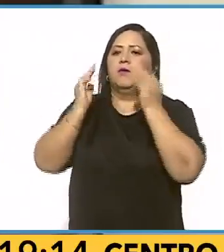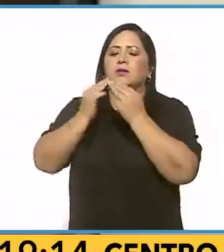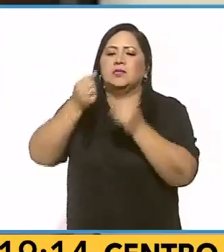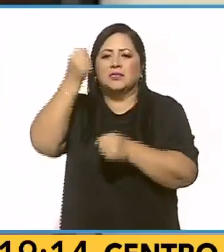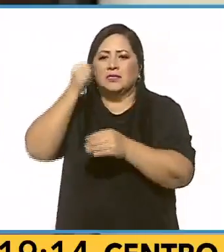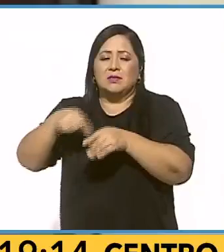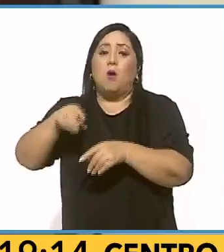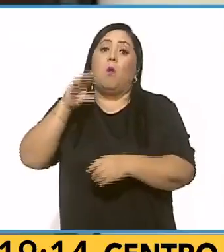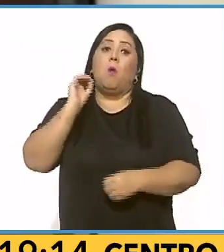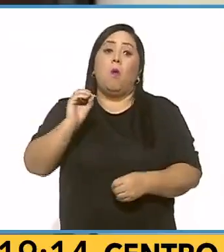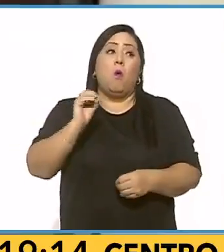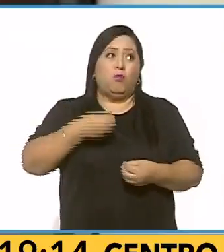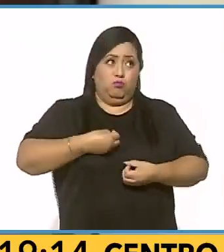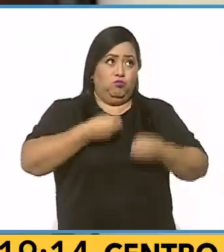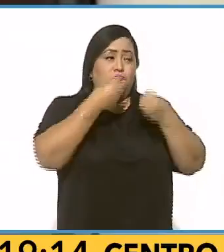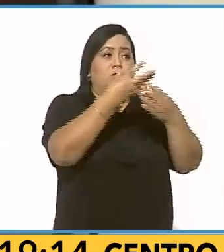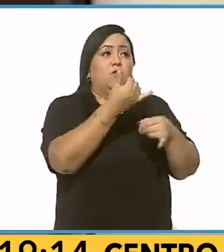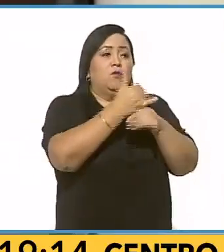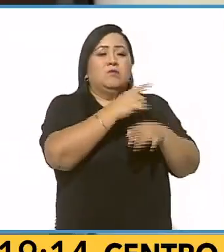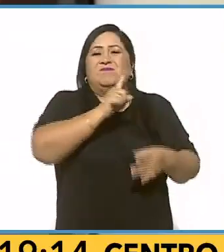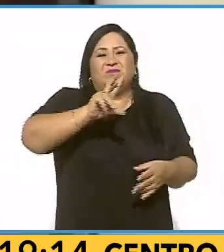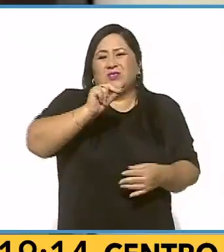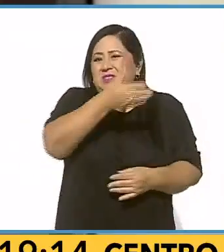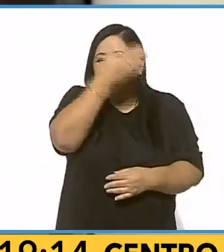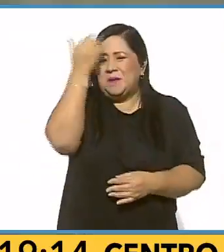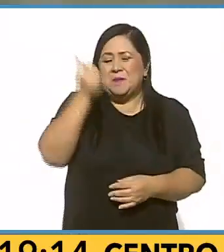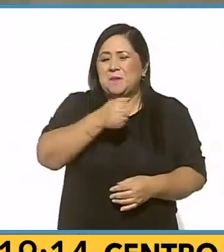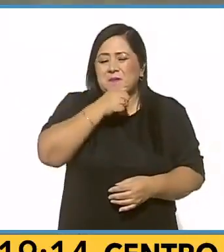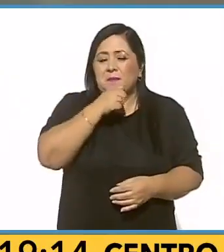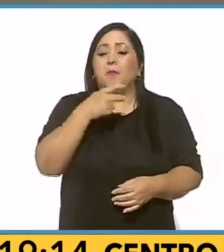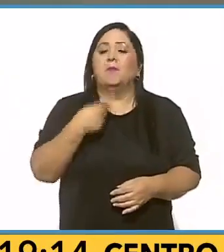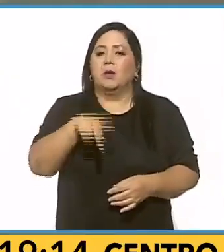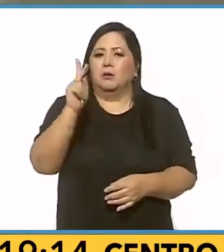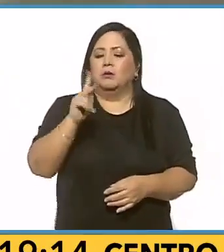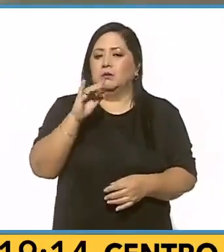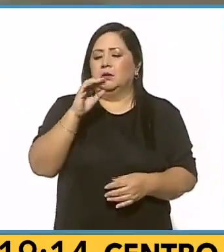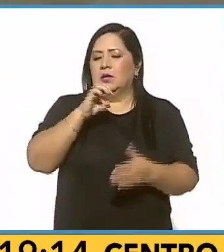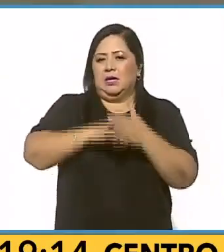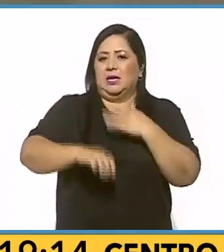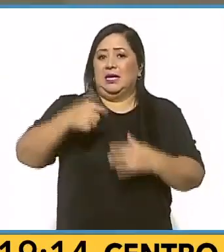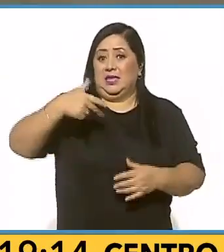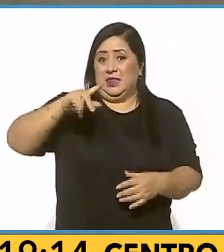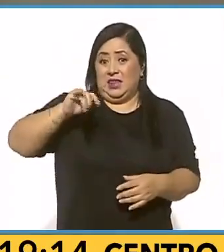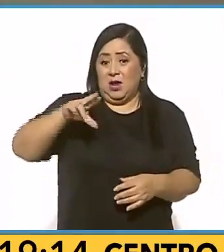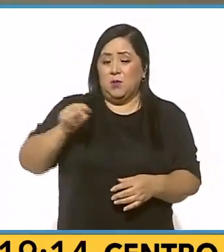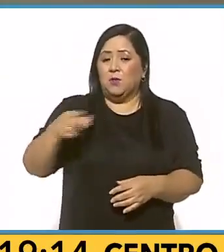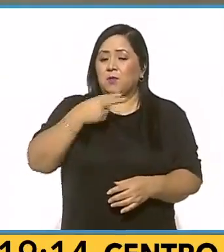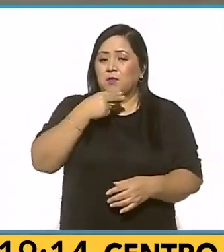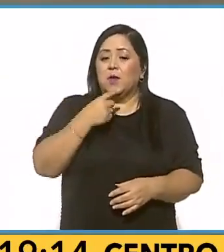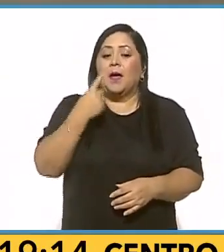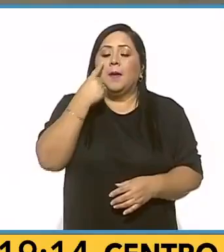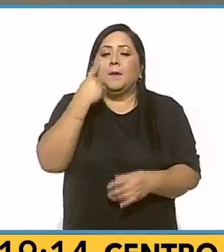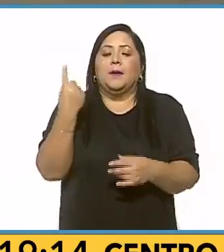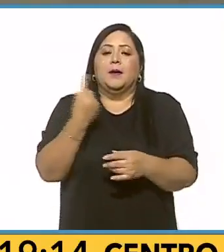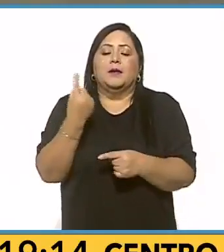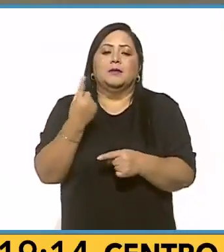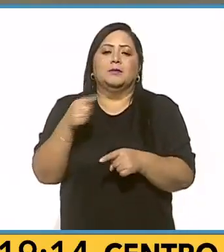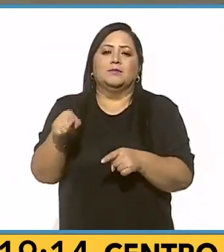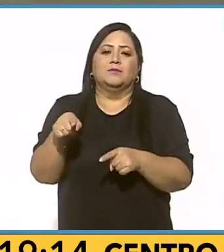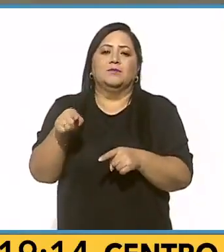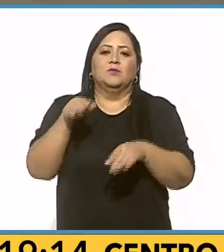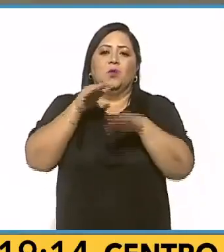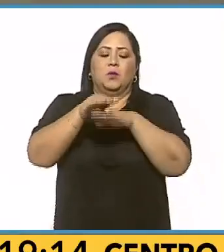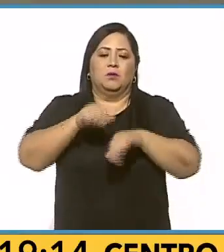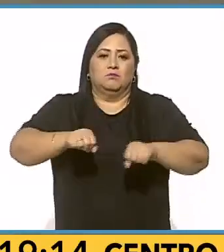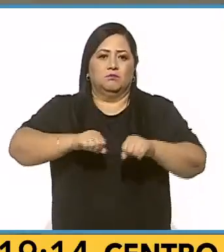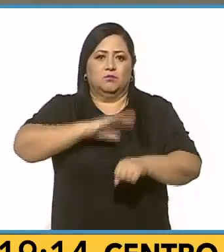a entregar alguna otra información, los datos no lo sabemos, pero sin duda sí sorprende que en el caso de Caro Quintero veamos este repliegue en cuestión de la